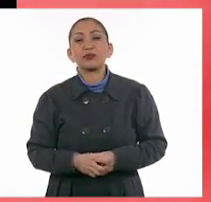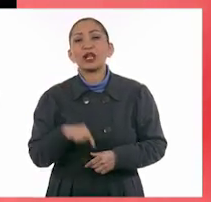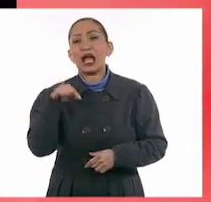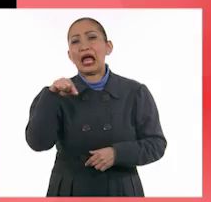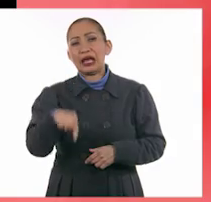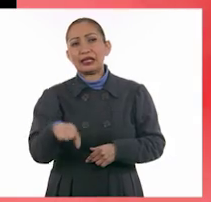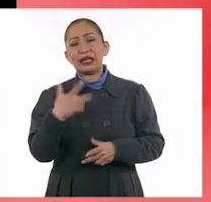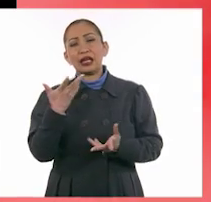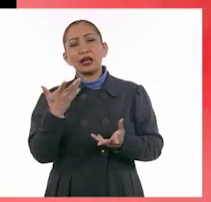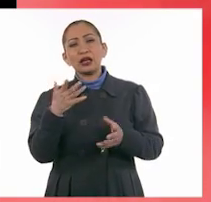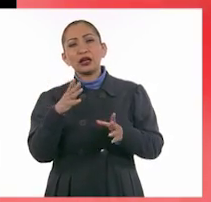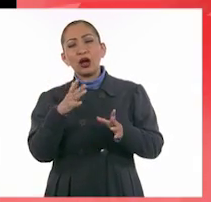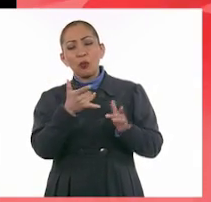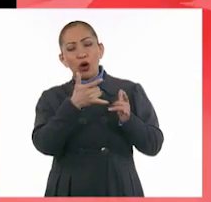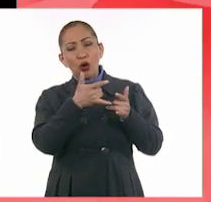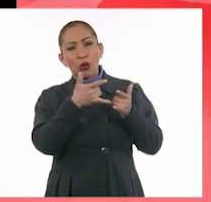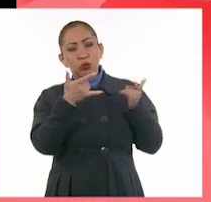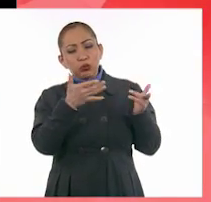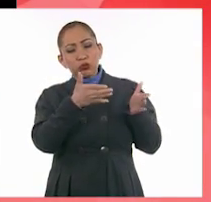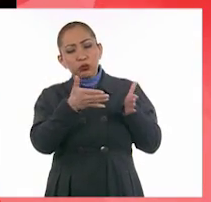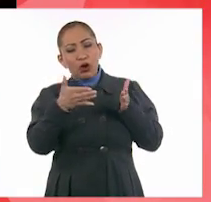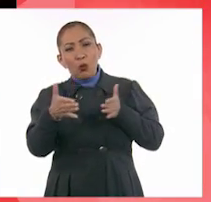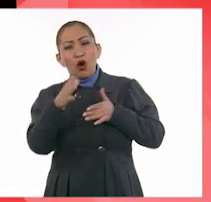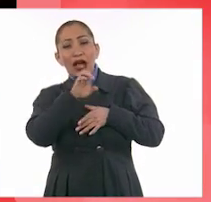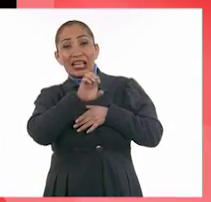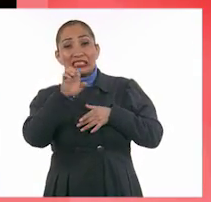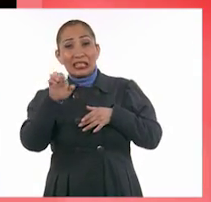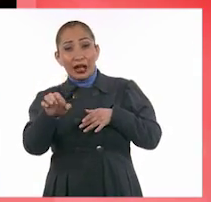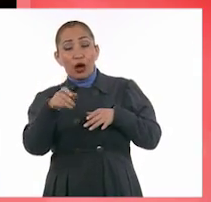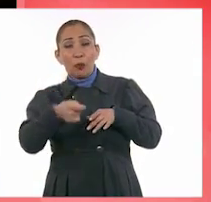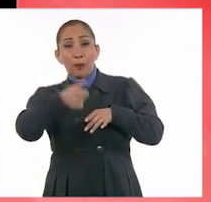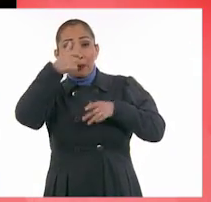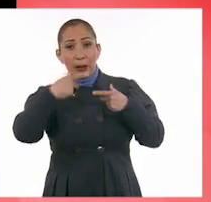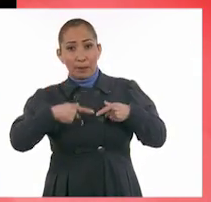esos serán los antecedentes como Ensenada, como